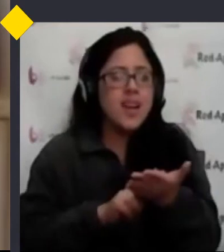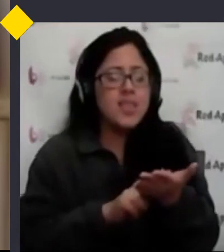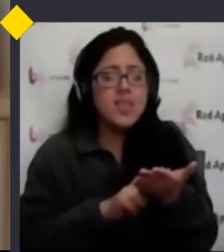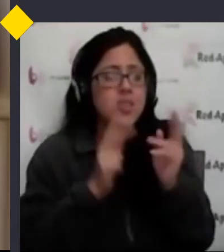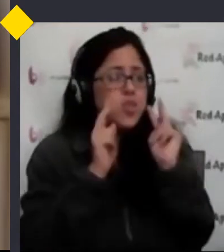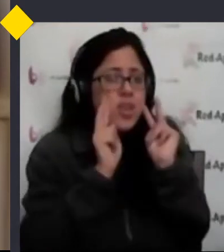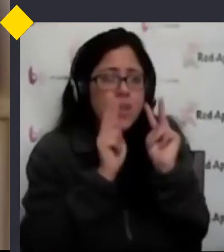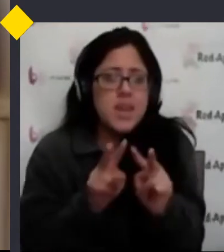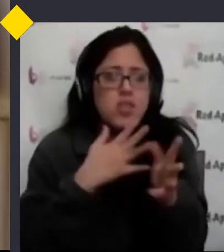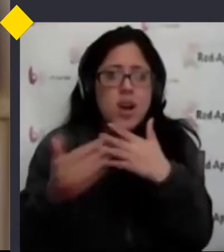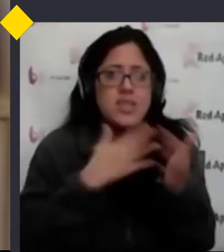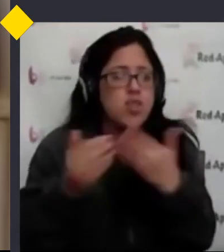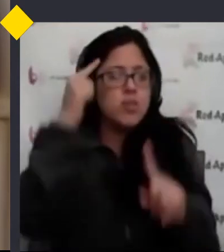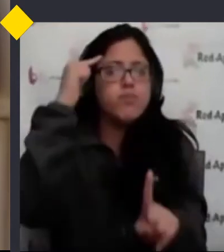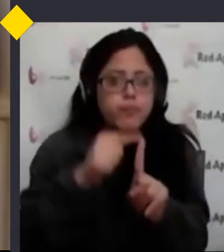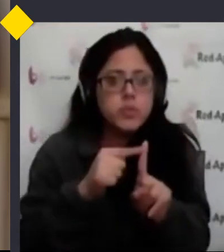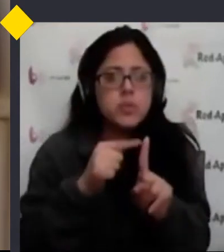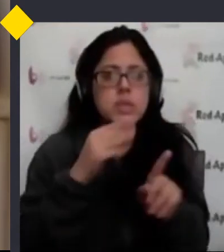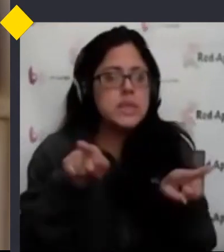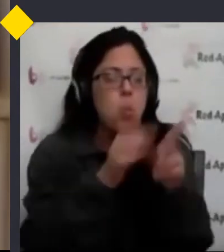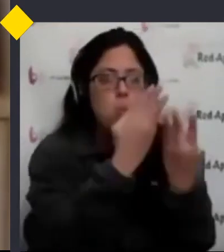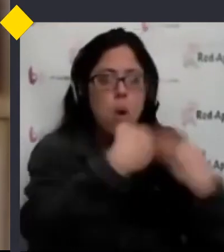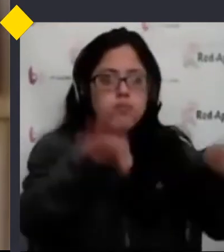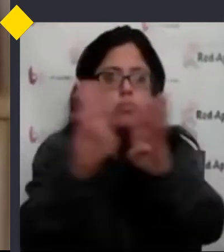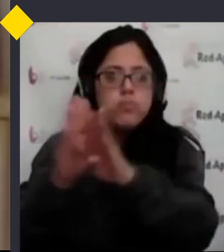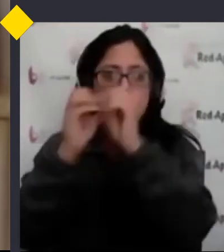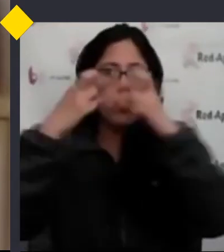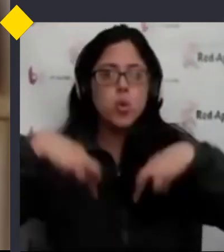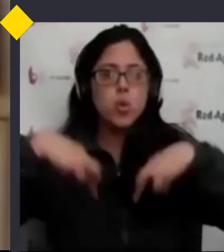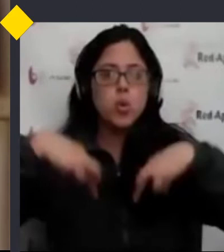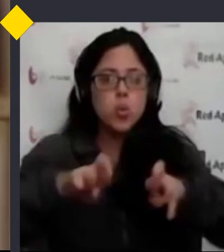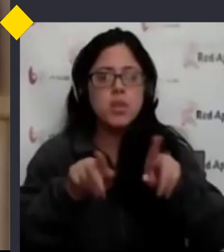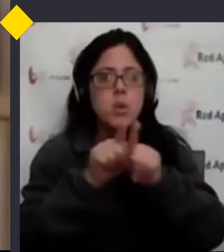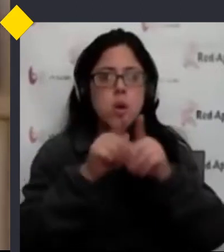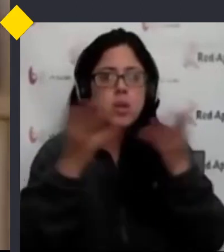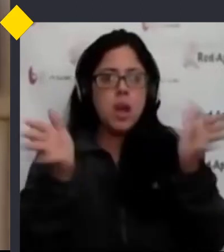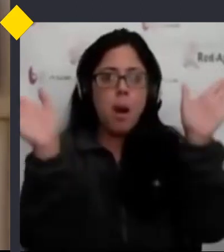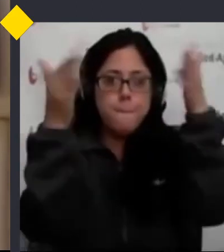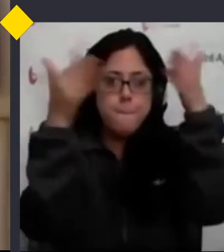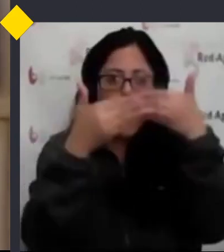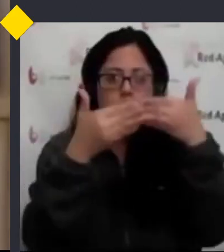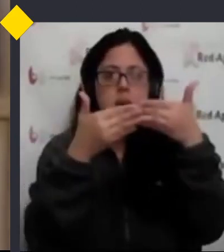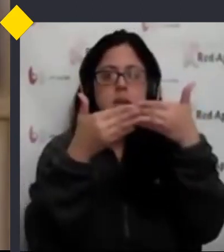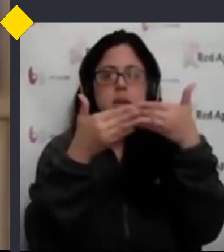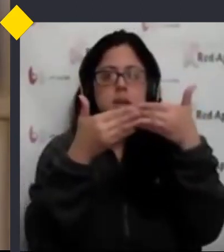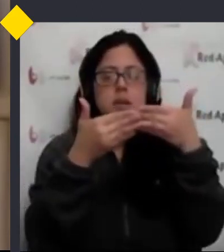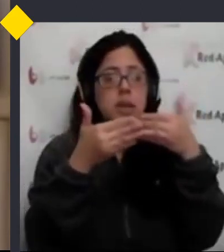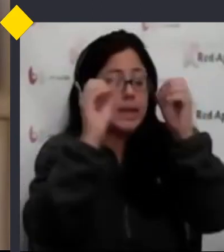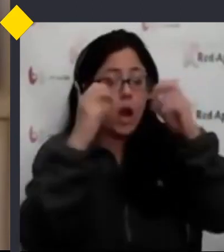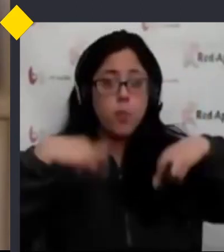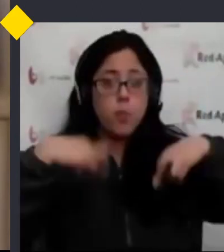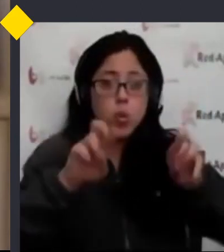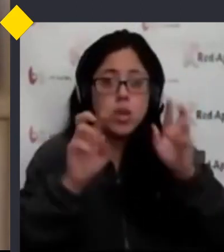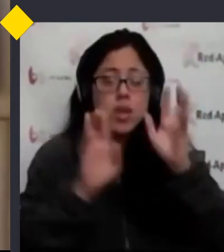mundo y no están viendo y se están cerrando oportunidades y están restringiendo su marco de visión y sus posibilidades de desarrollo